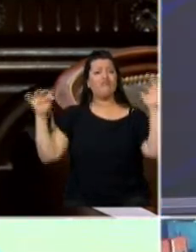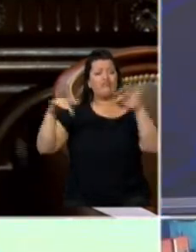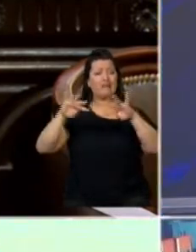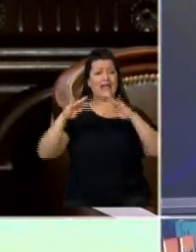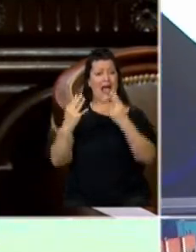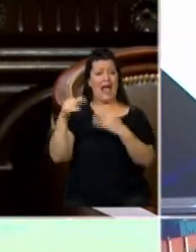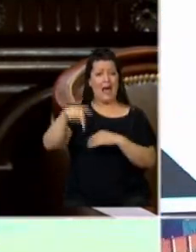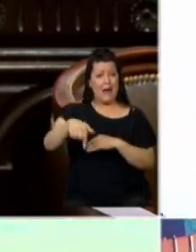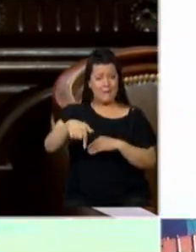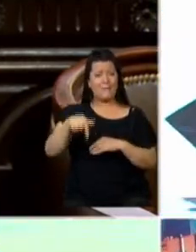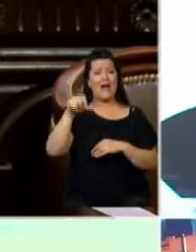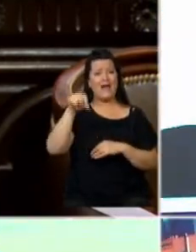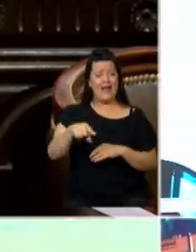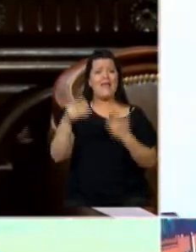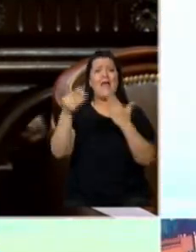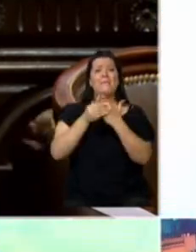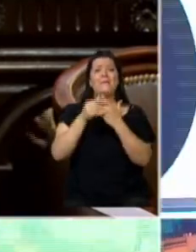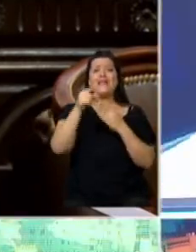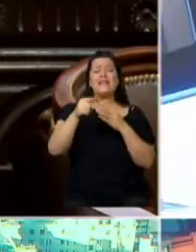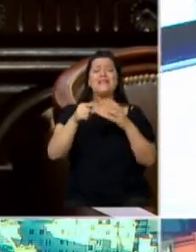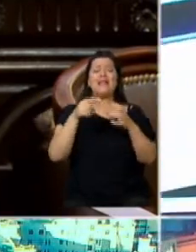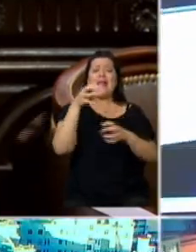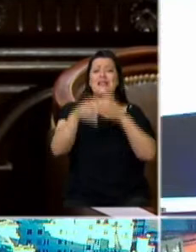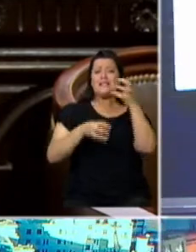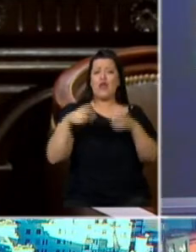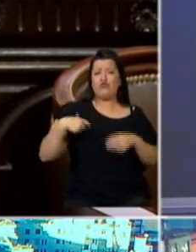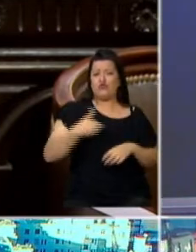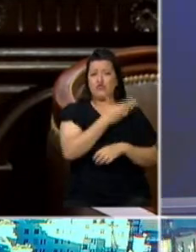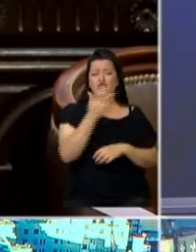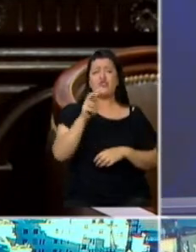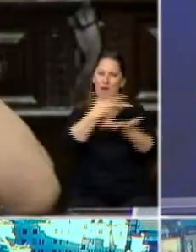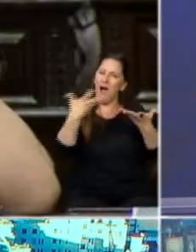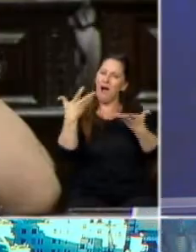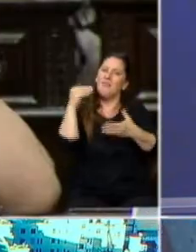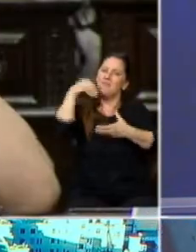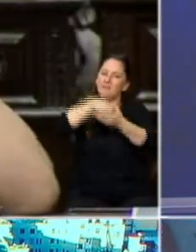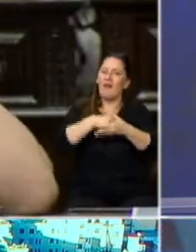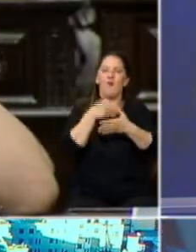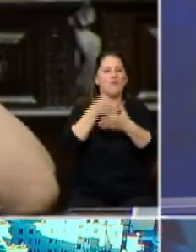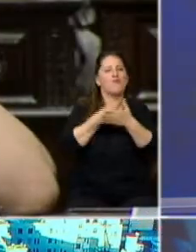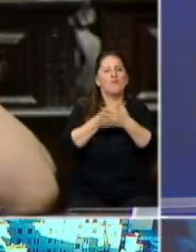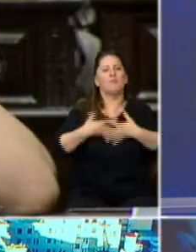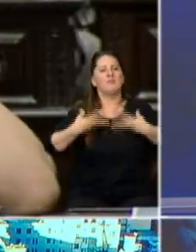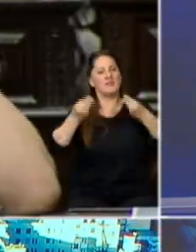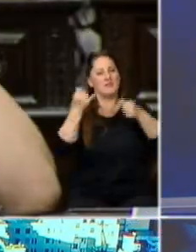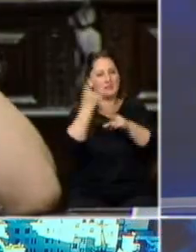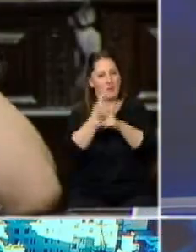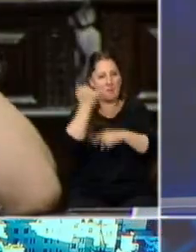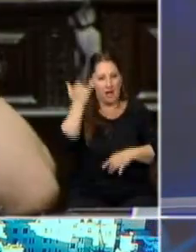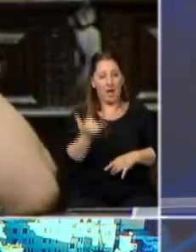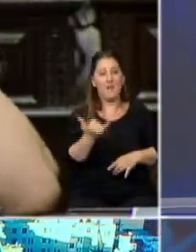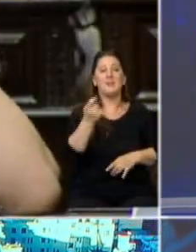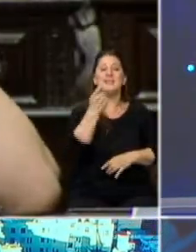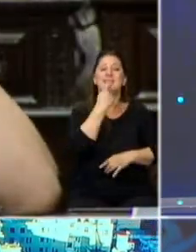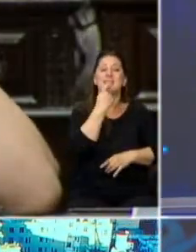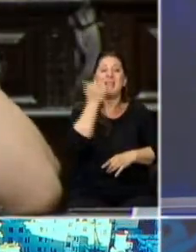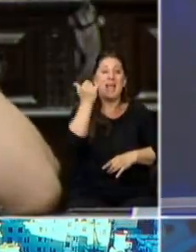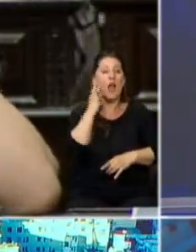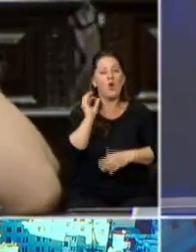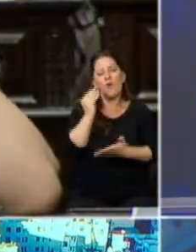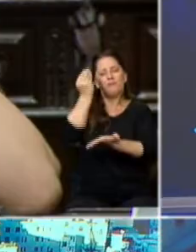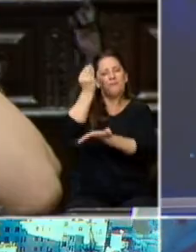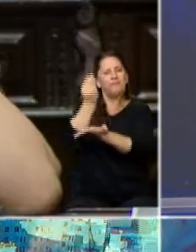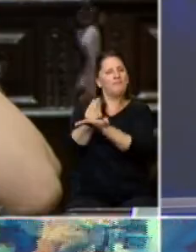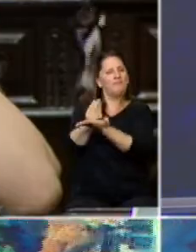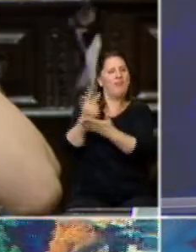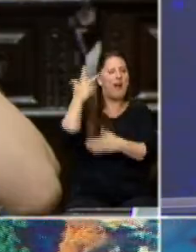tener la historia clínica. Son a veces cosas menores, pero que efectivamente a cualquier ciudadano le hacen la vida más sencilla, ¿no? Los temas que le importa a la gente, como le